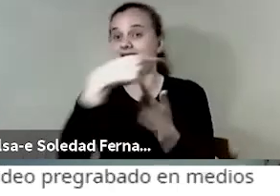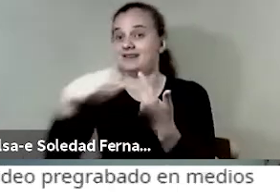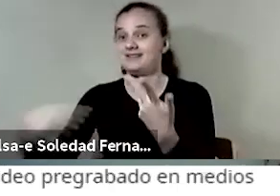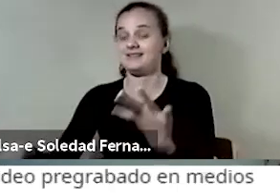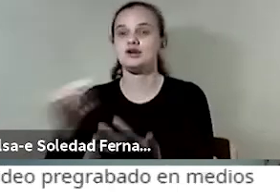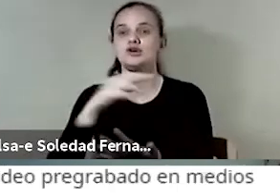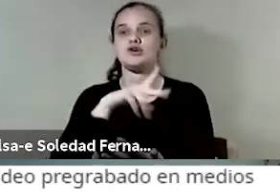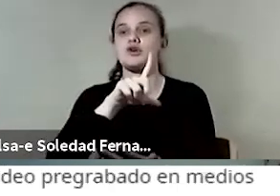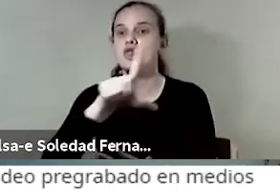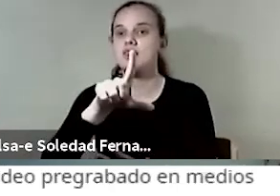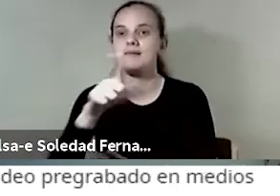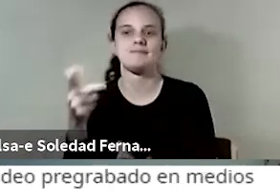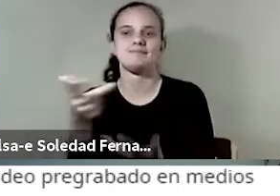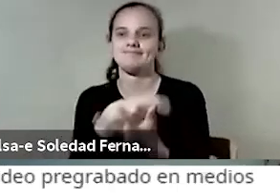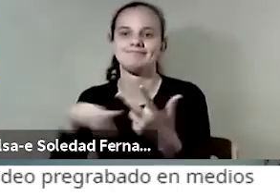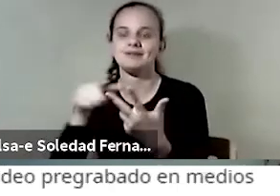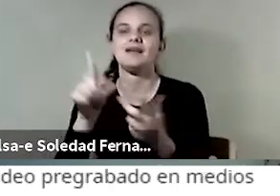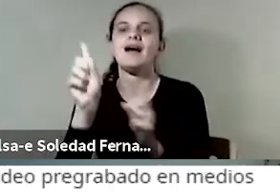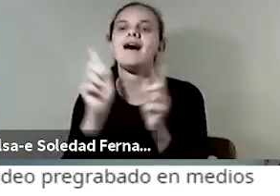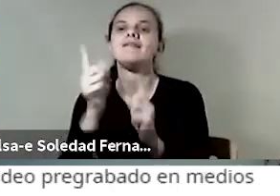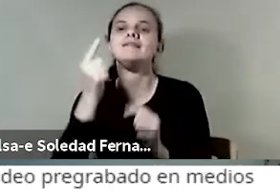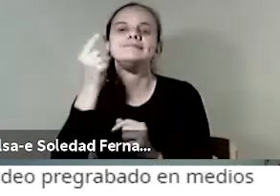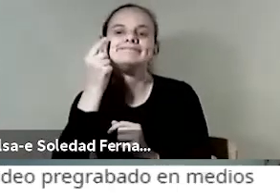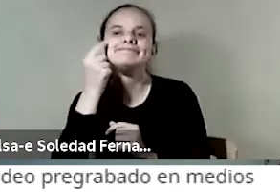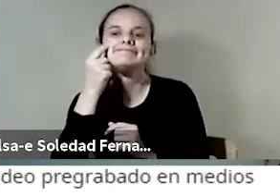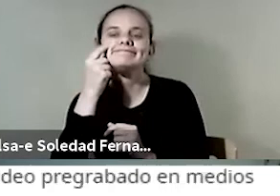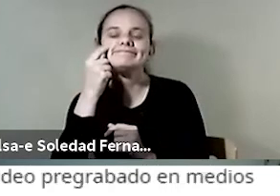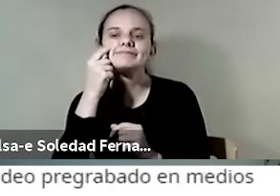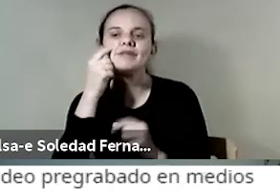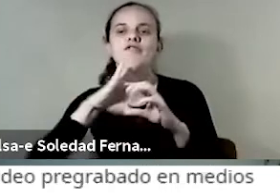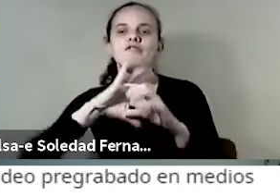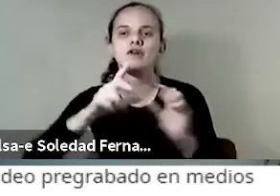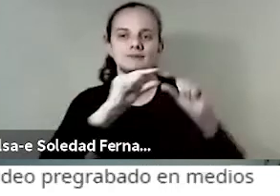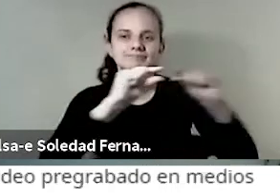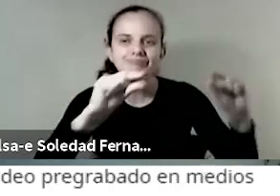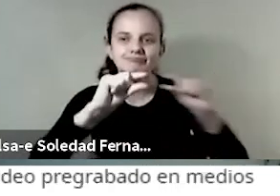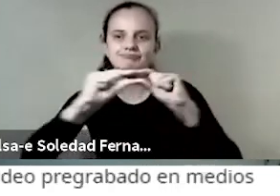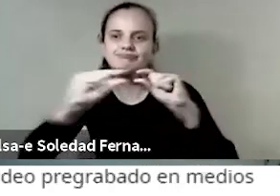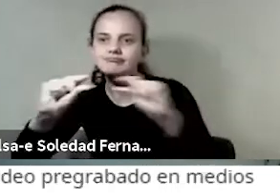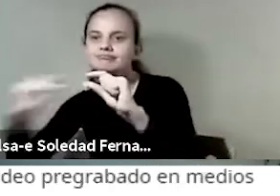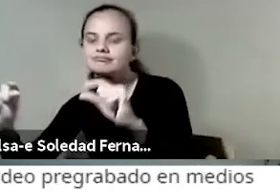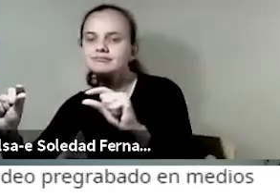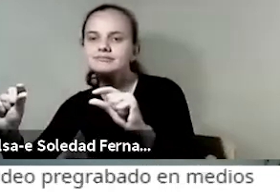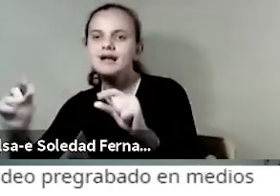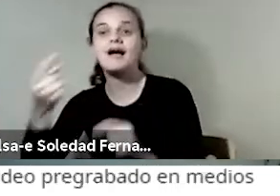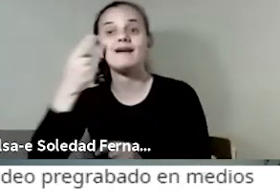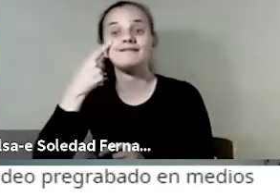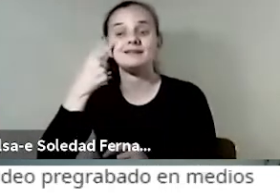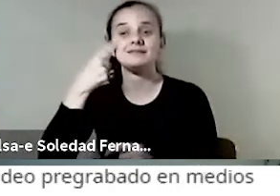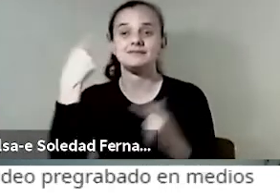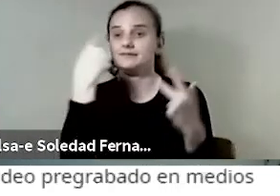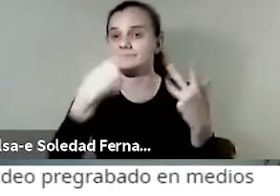el testeo de eso. Entonces, como hay distintos roles, vamos a tener etiquetas que nos ayudan a encontrar